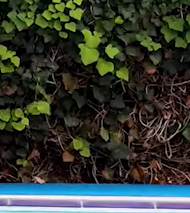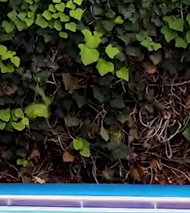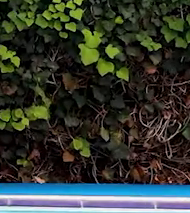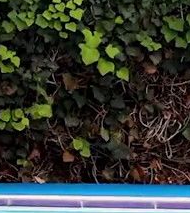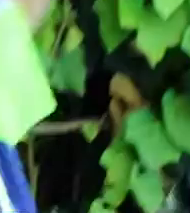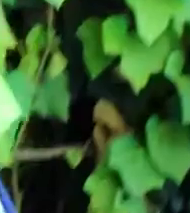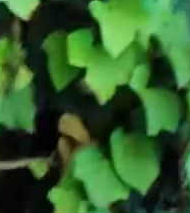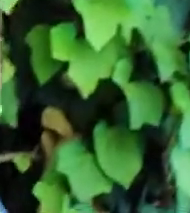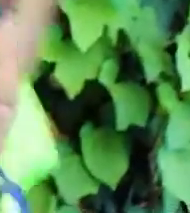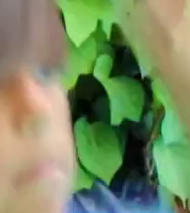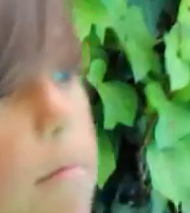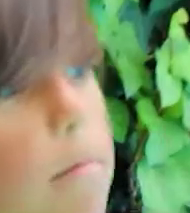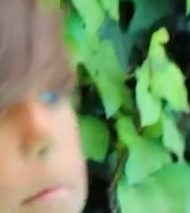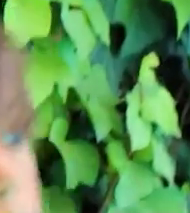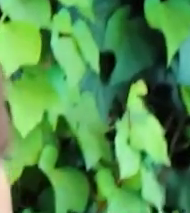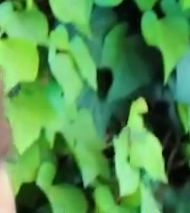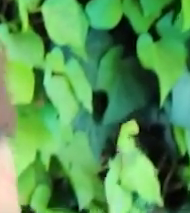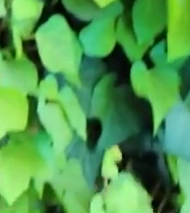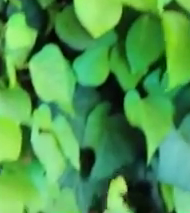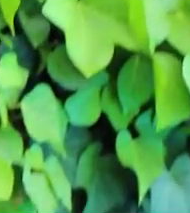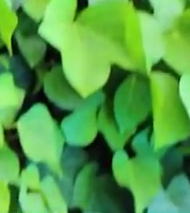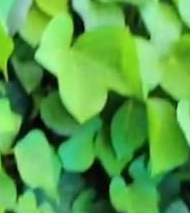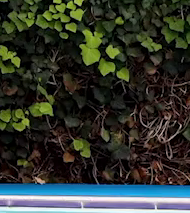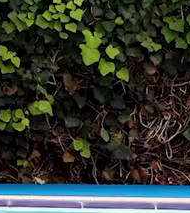pie contrario. Bien.